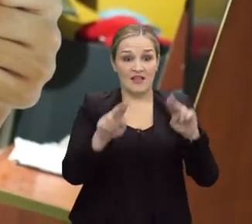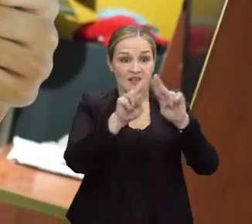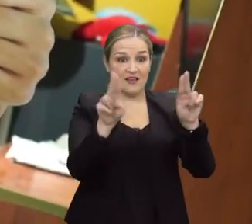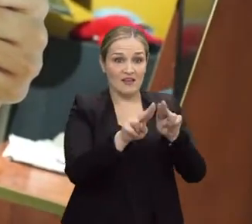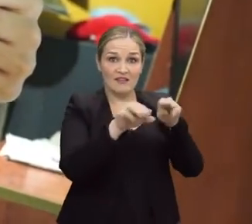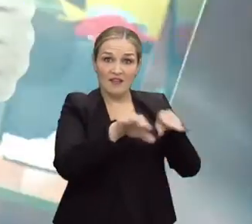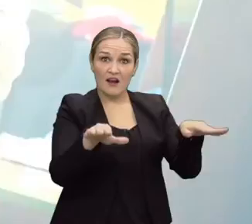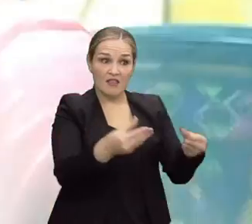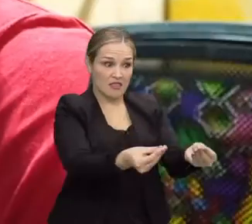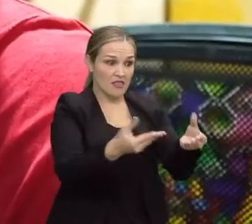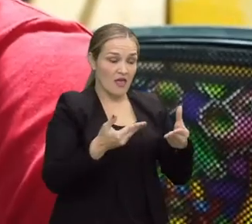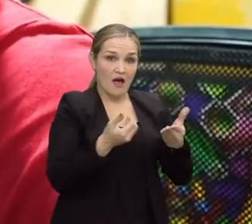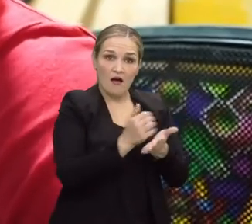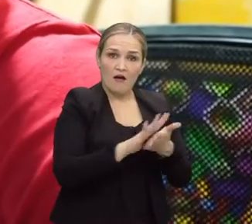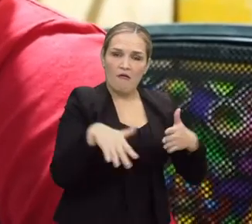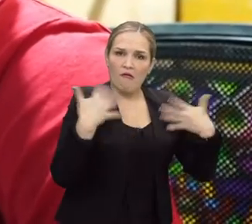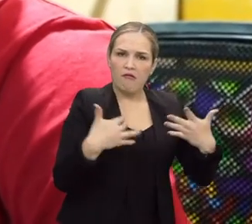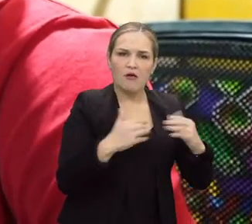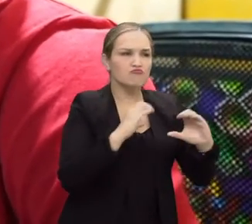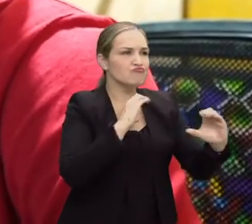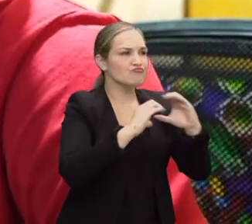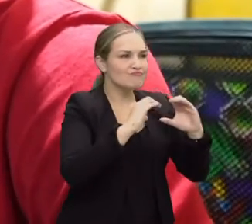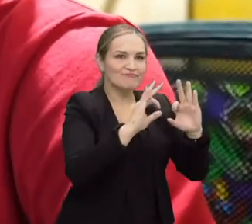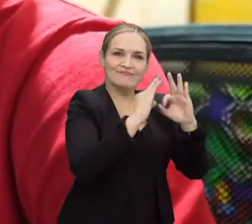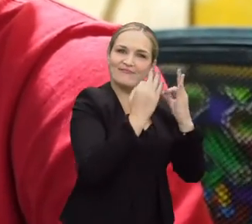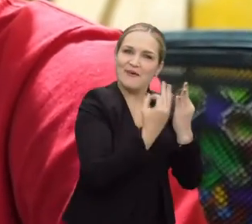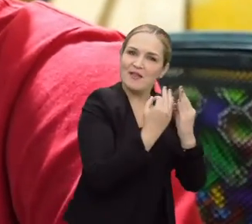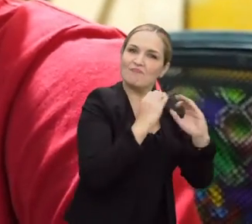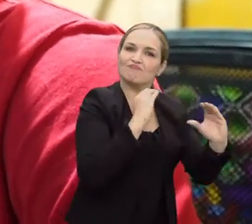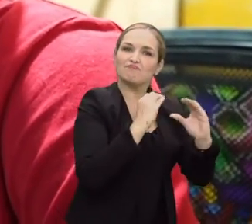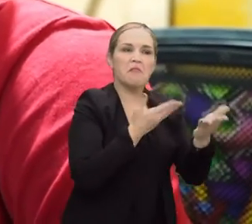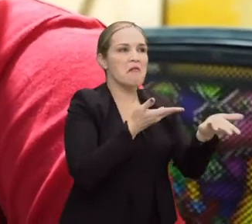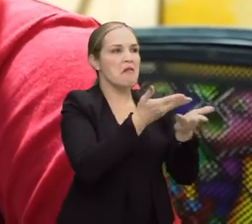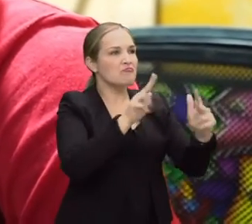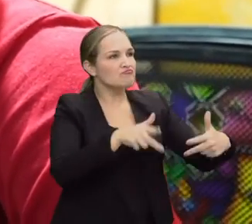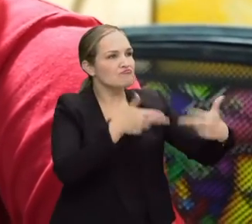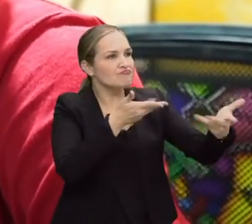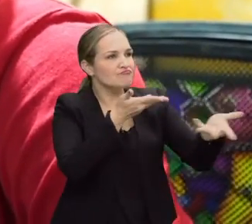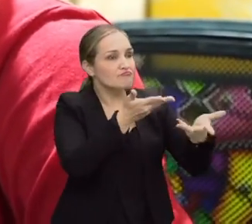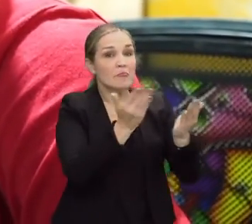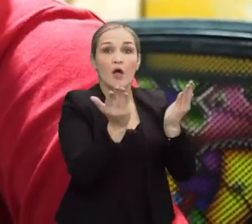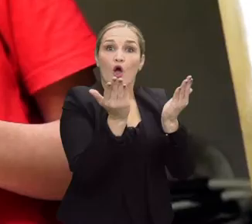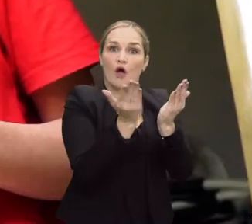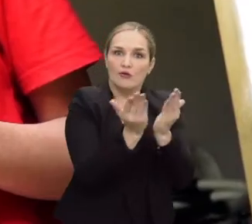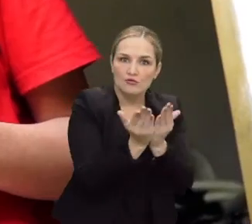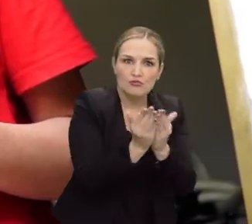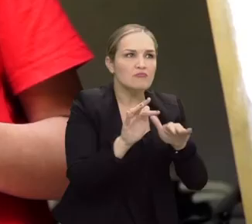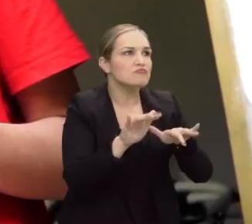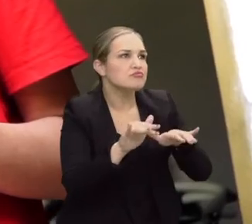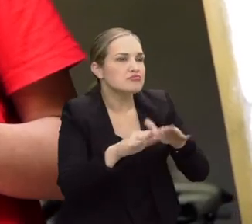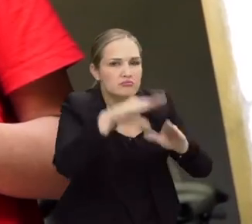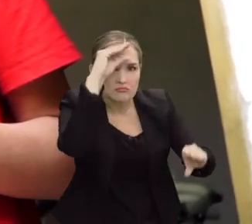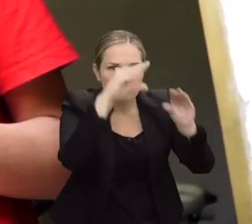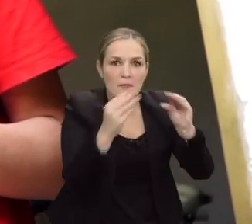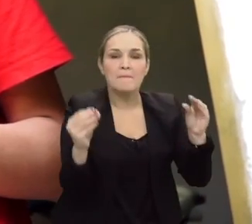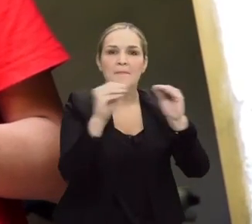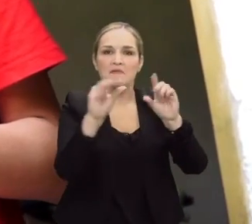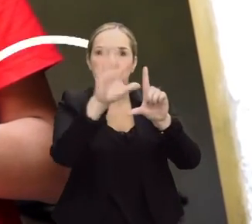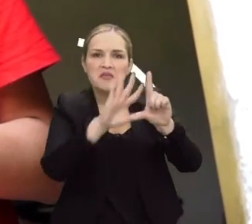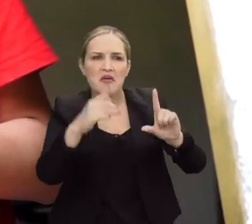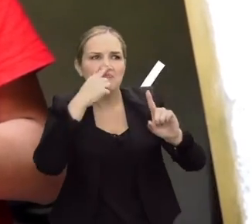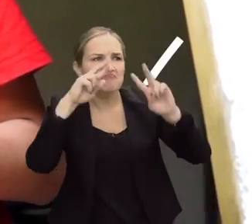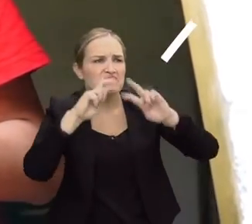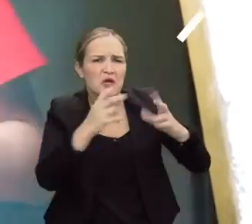Gracias a este internet puedo hablar con mi familia, puedo estudiar, puedo investigar cosas y puedo